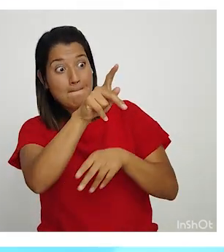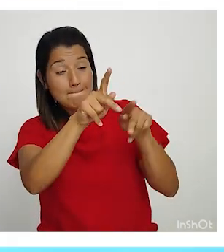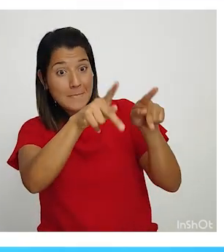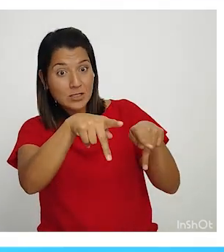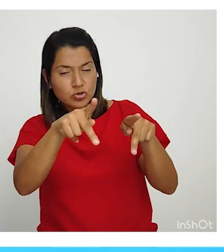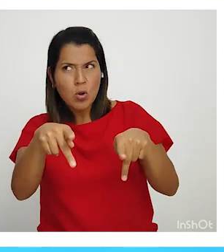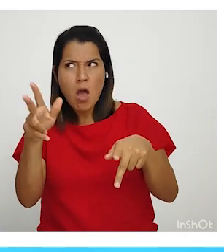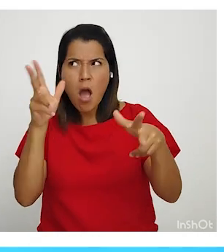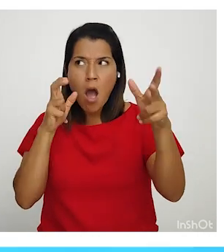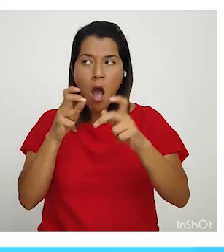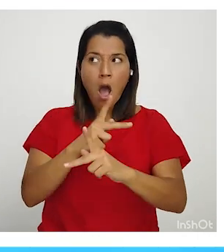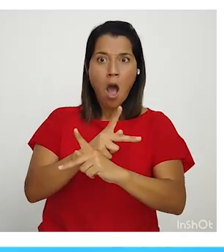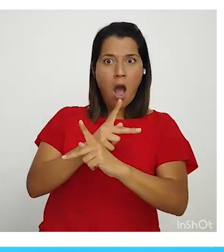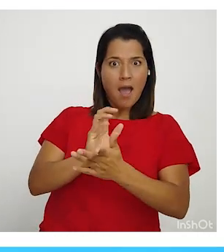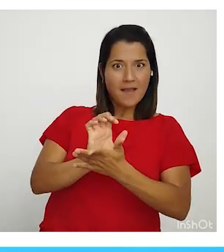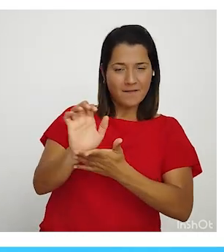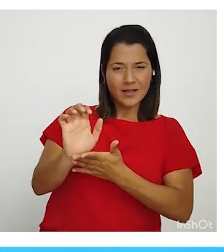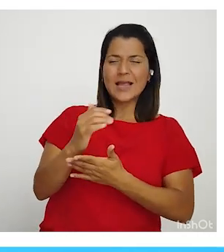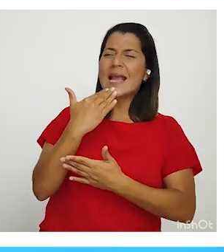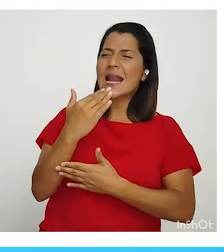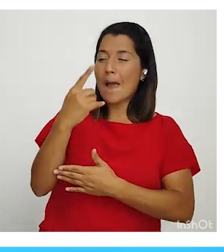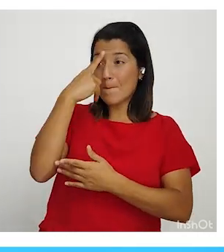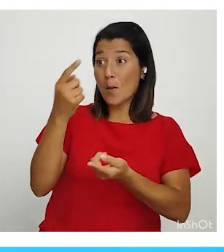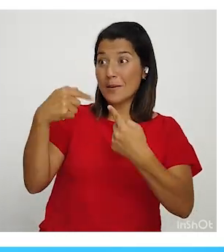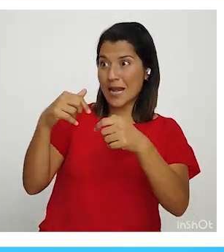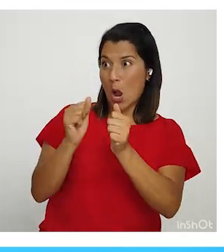en el programa Conversamos y hablar un poquito de ese tema tan